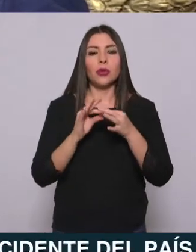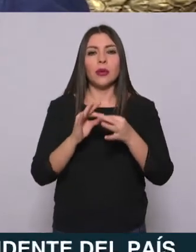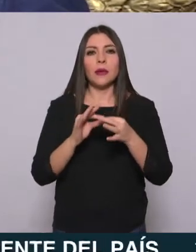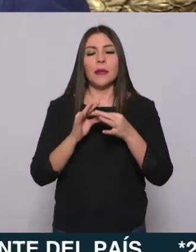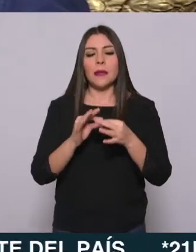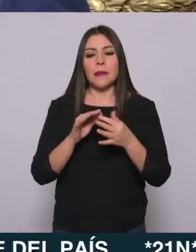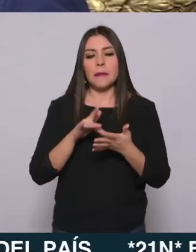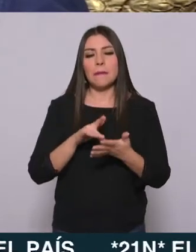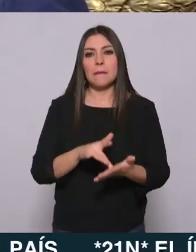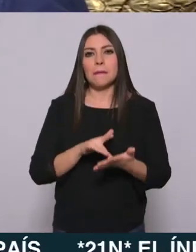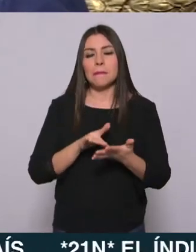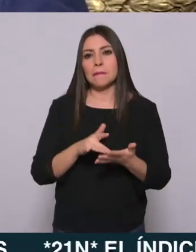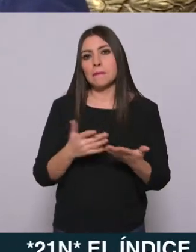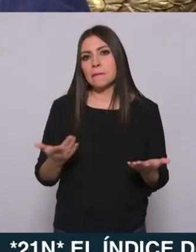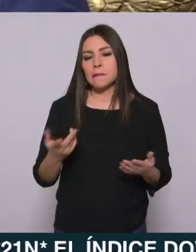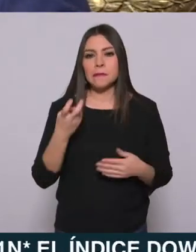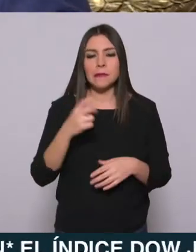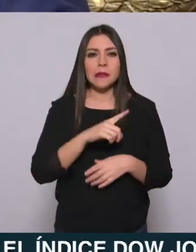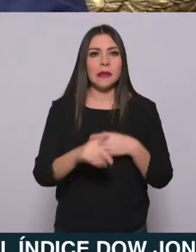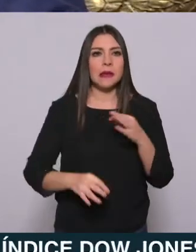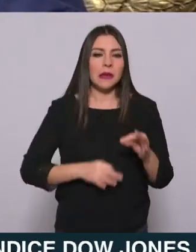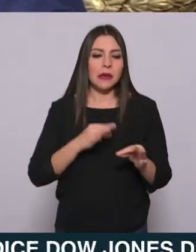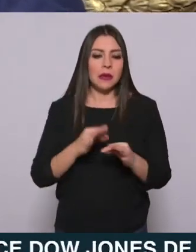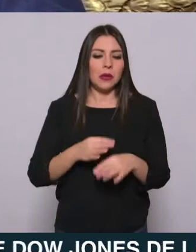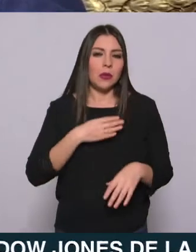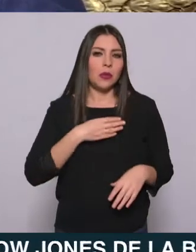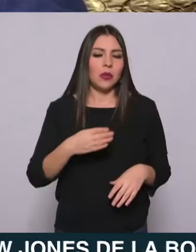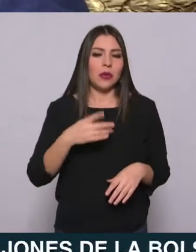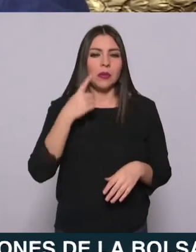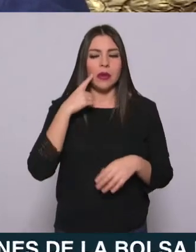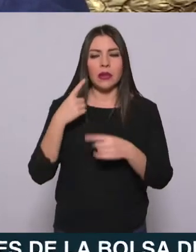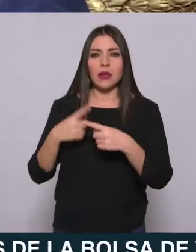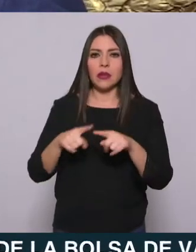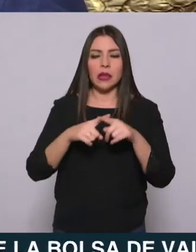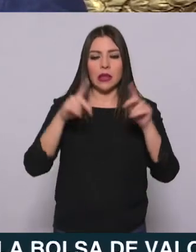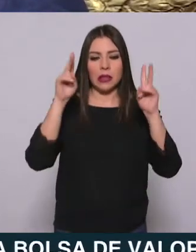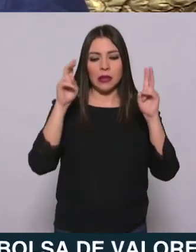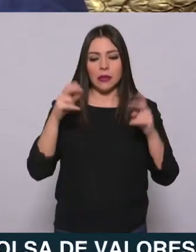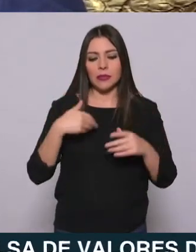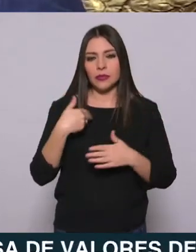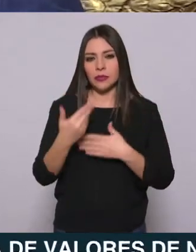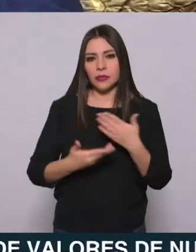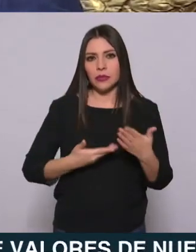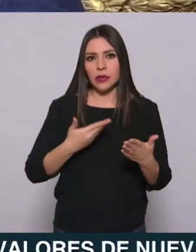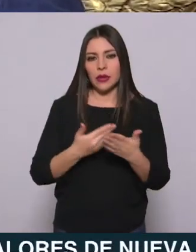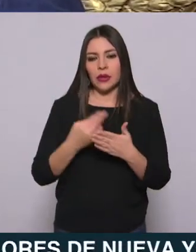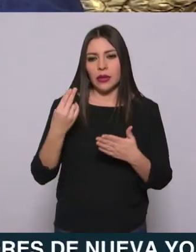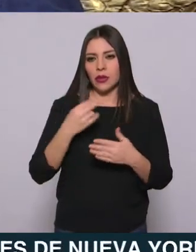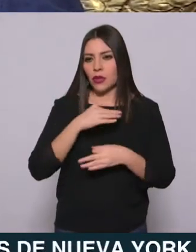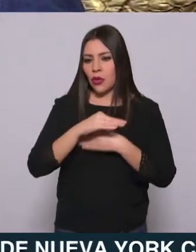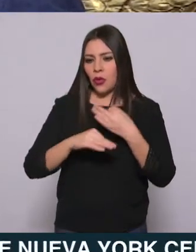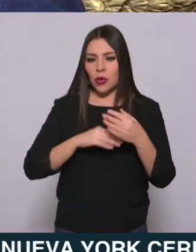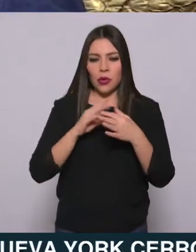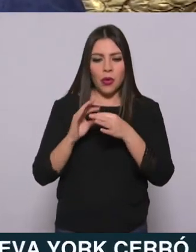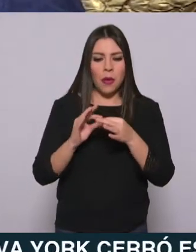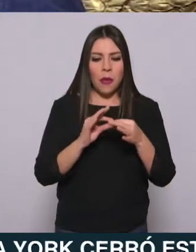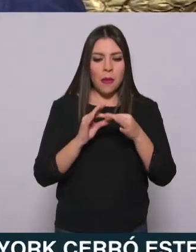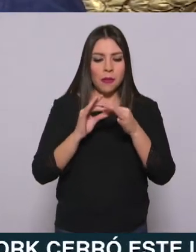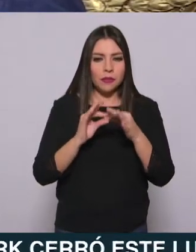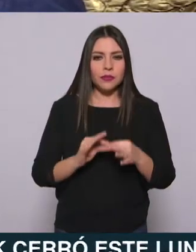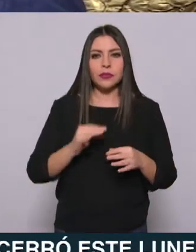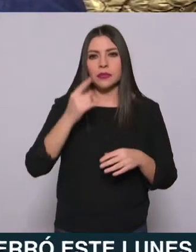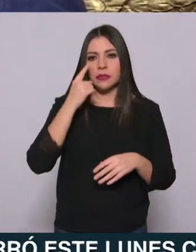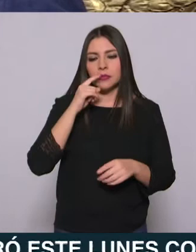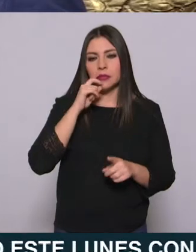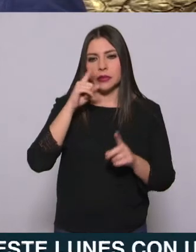Entonces, en ese sentido, se daba por satisfecha una parte de los asuntos que yo planteaba, de unificarnos en torno a la agenda